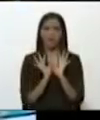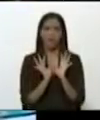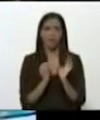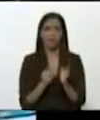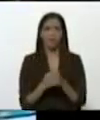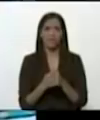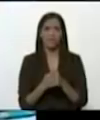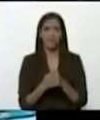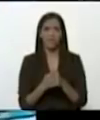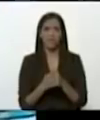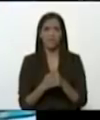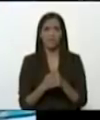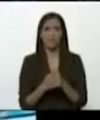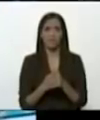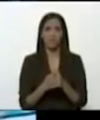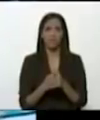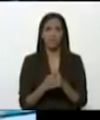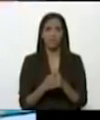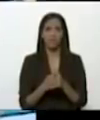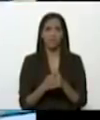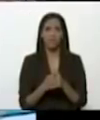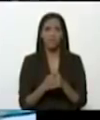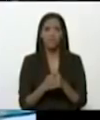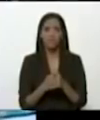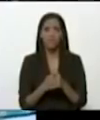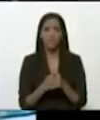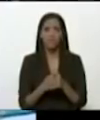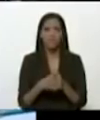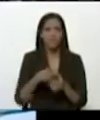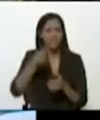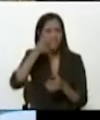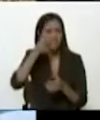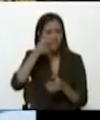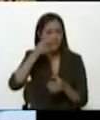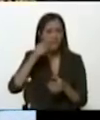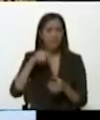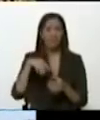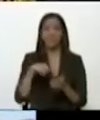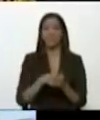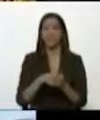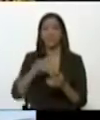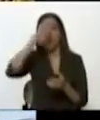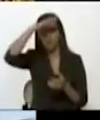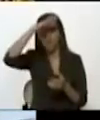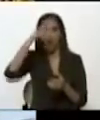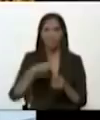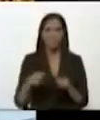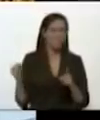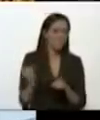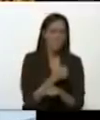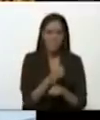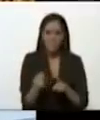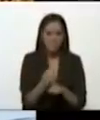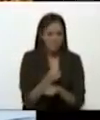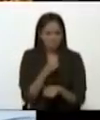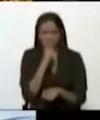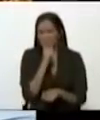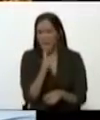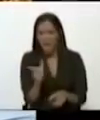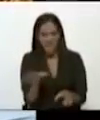porque esos son, ¿no?, los espías del G2 cubano, torturadores, gente maléfica, de la peor